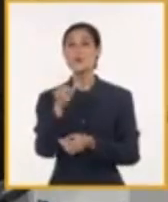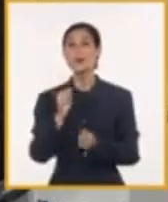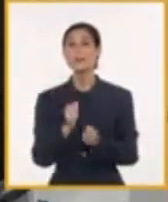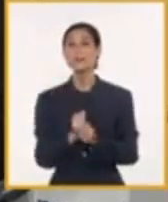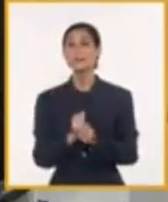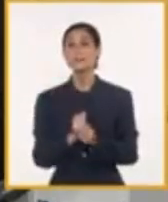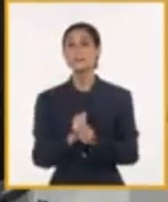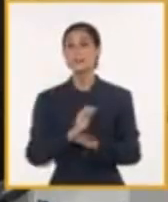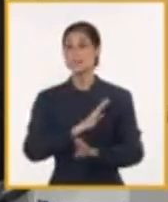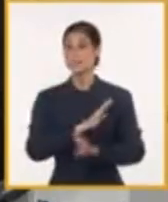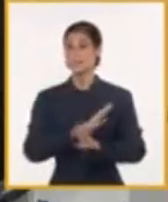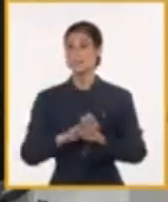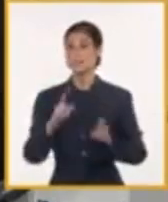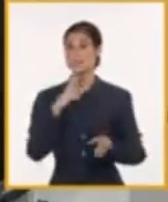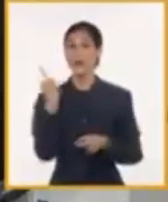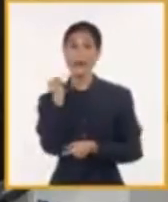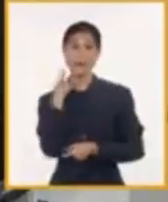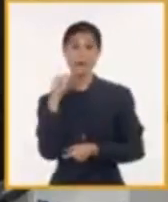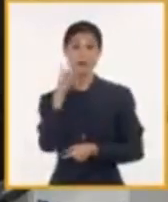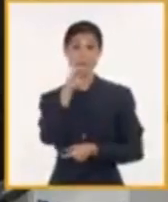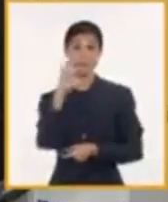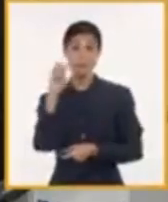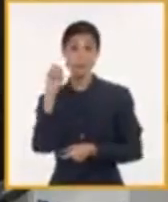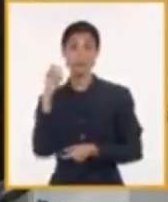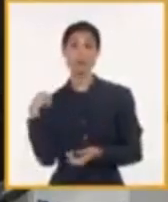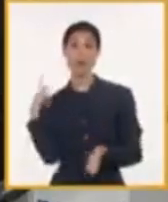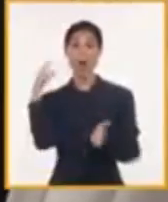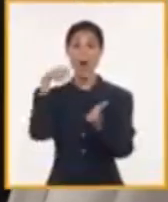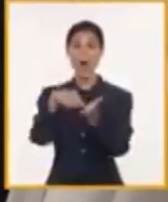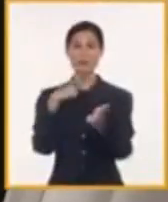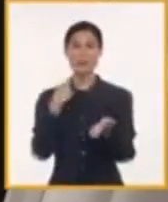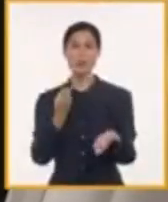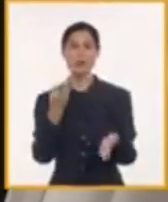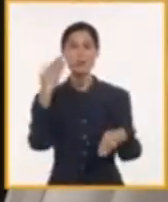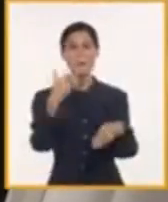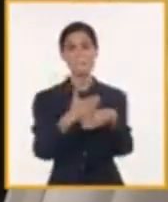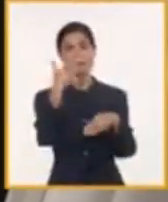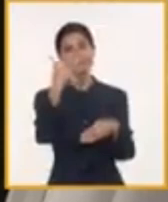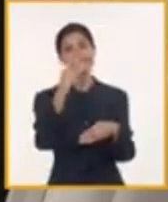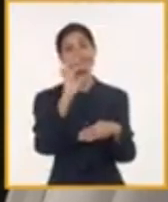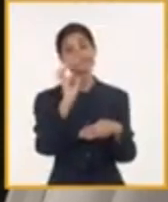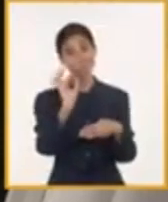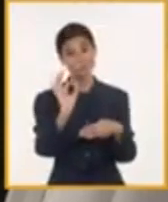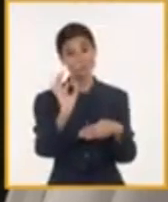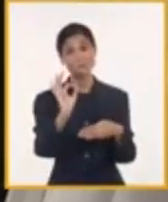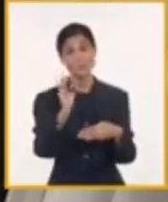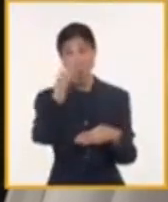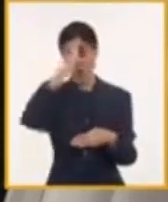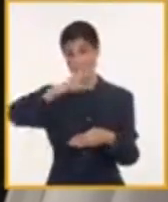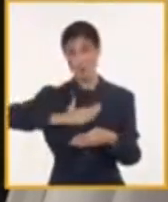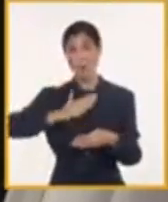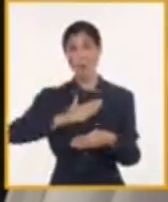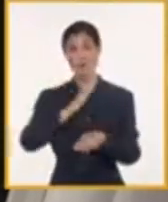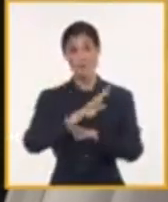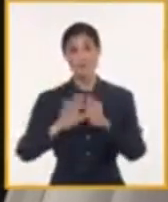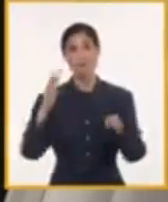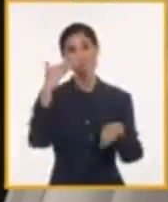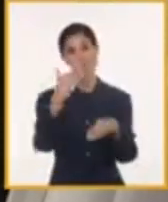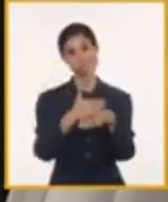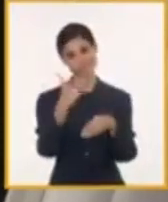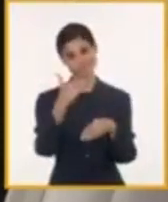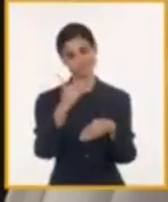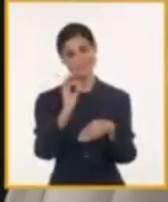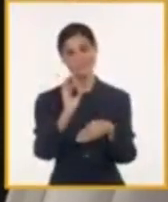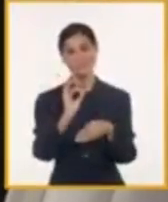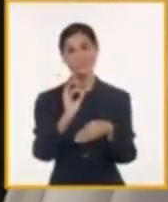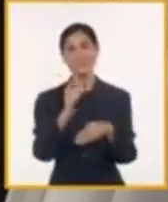estado latente durante los 60 años, el efecto del bloqueo, que nosotros no estamos ajenos. Eso ha incidido grandemente en